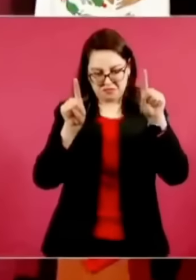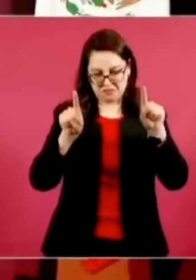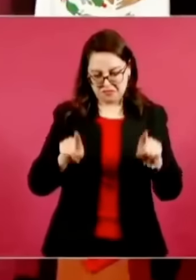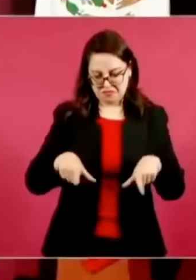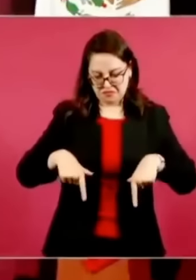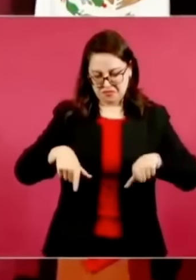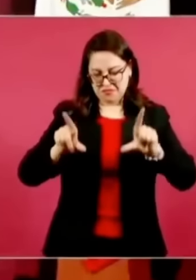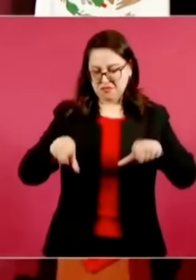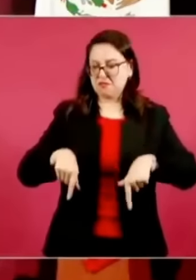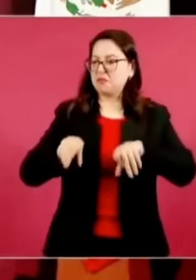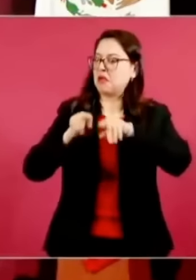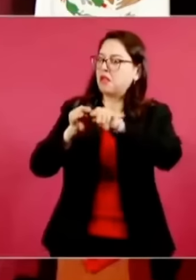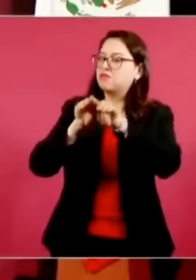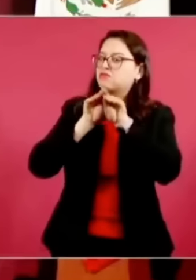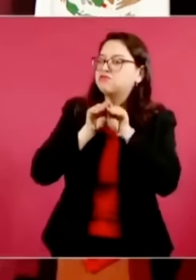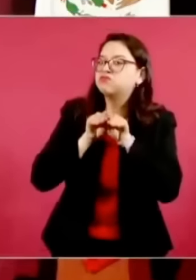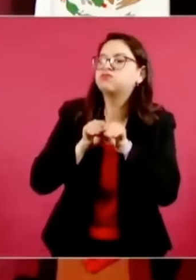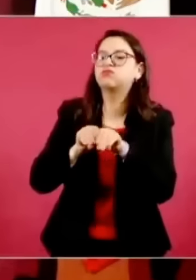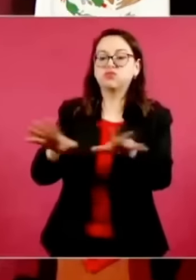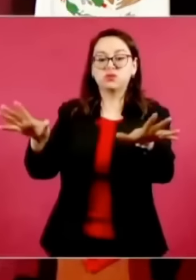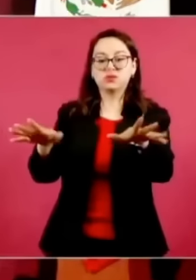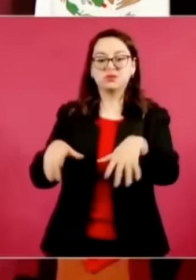Aparecen estos documentos.